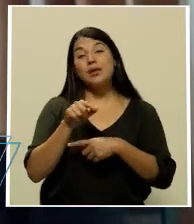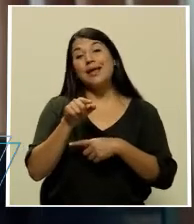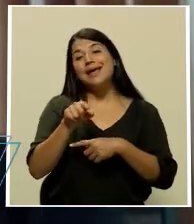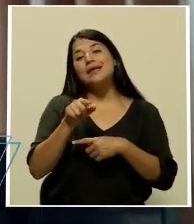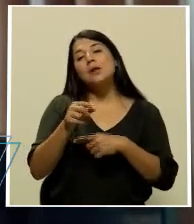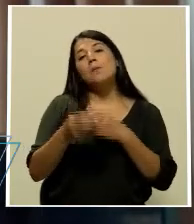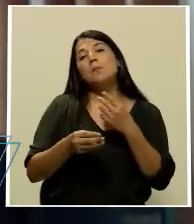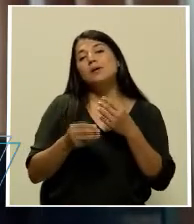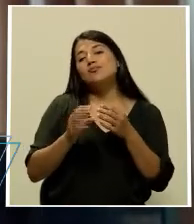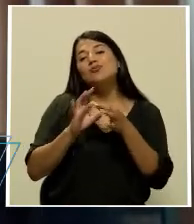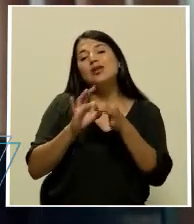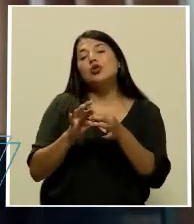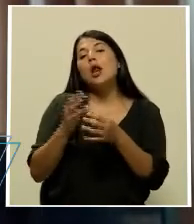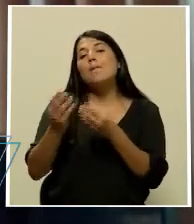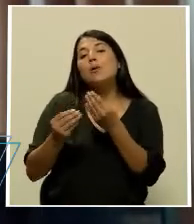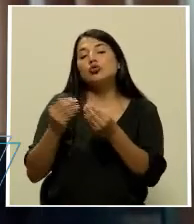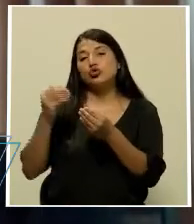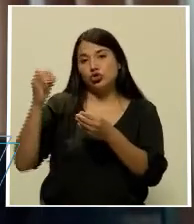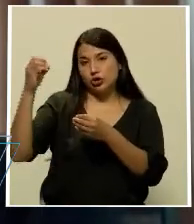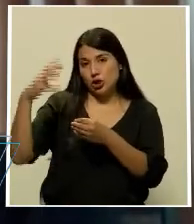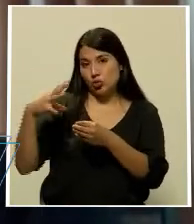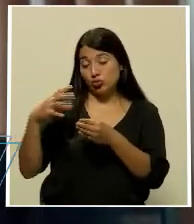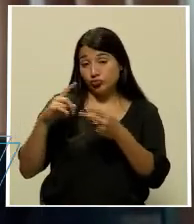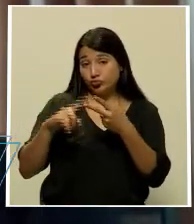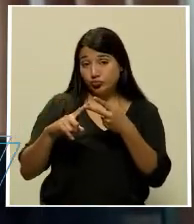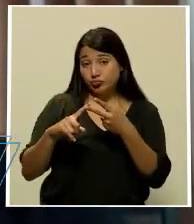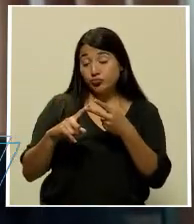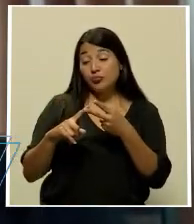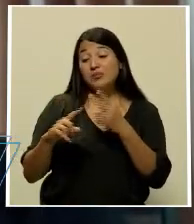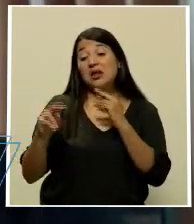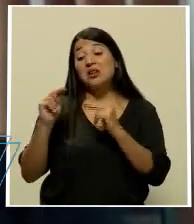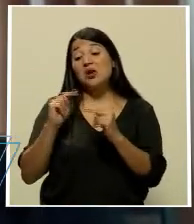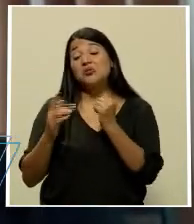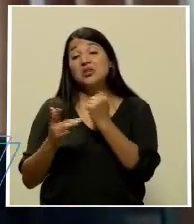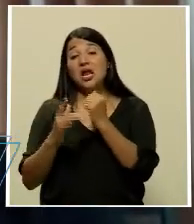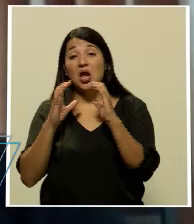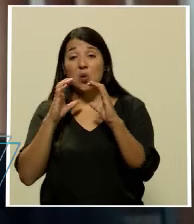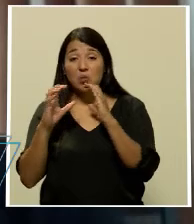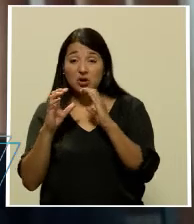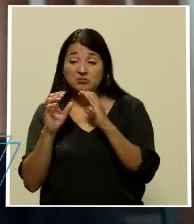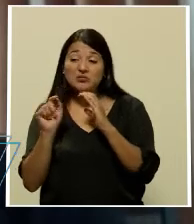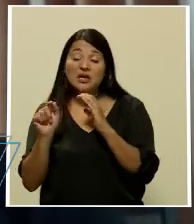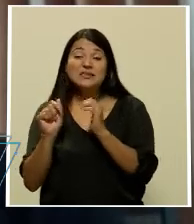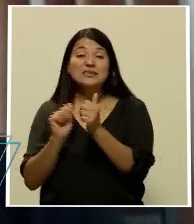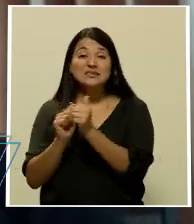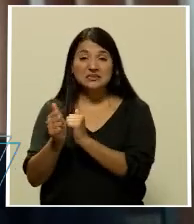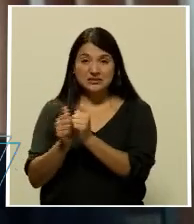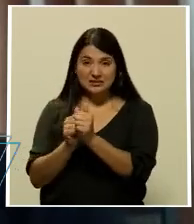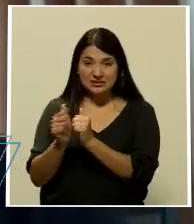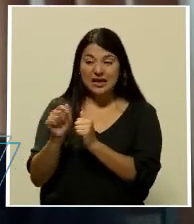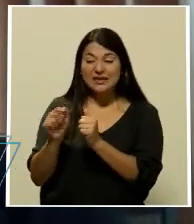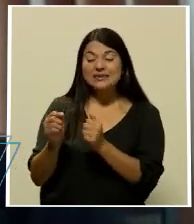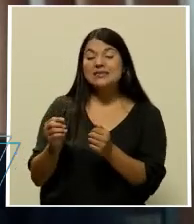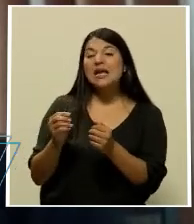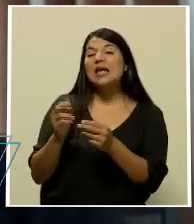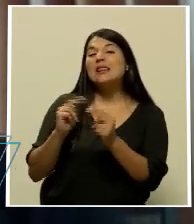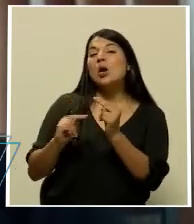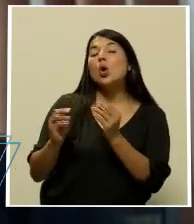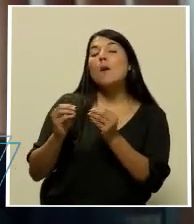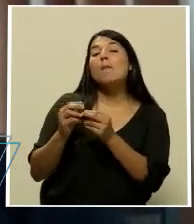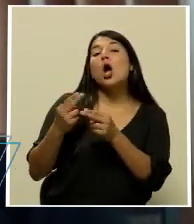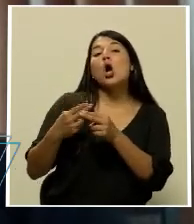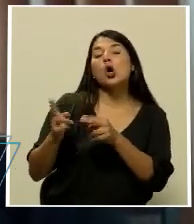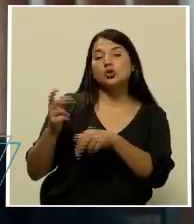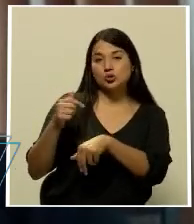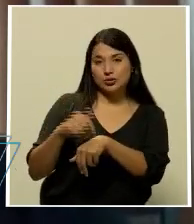energética que hoy el país tiene. El negocio de telecomunicaciones es un negocio en competencia, es un negocio de más corto plazo en donde